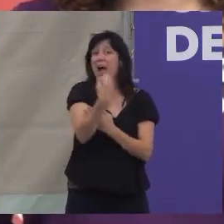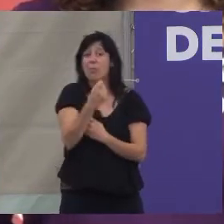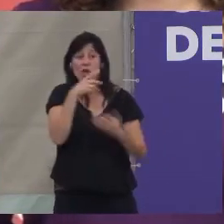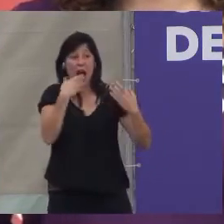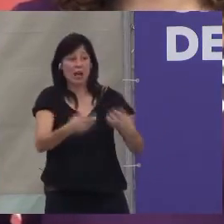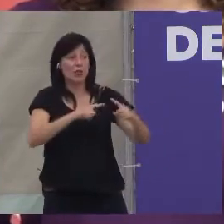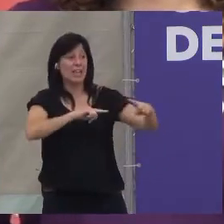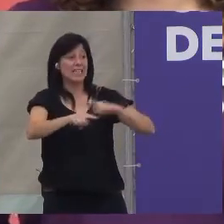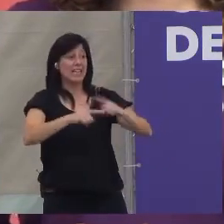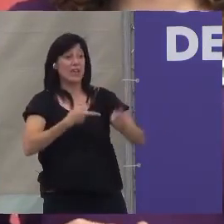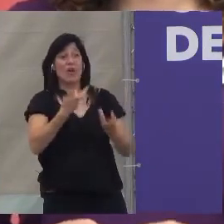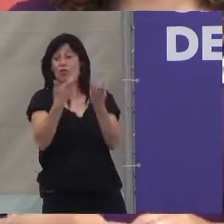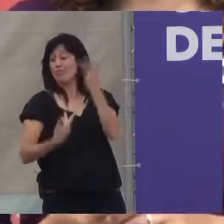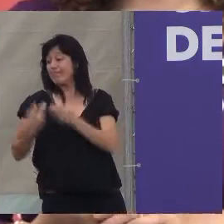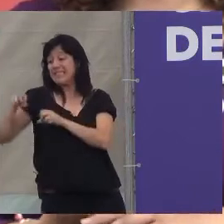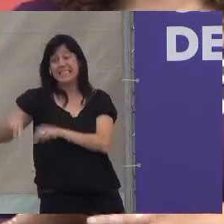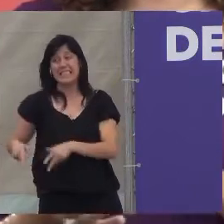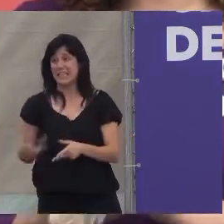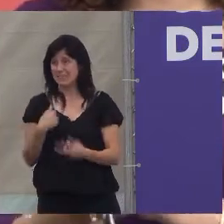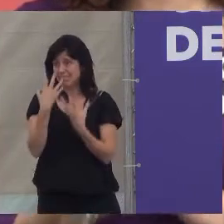actual dirección.